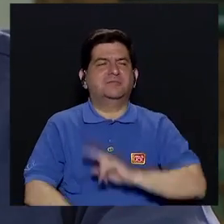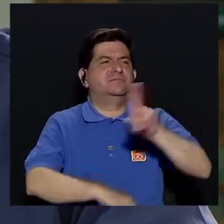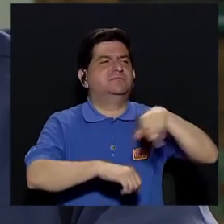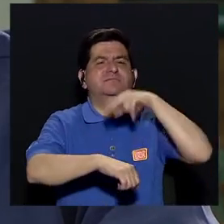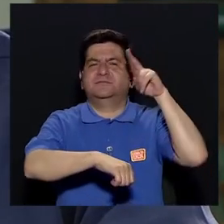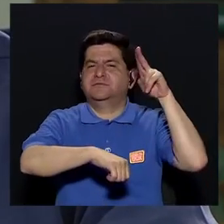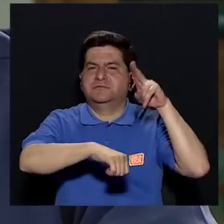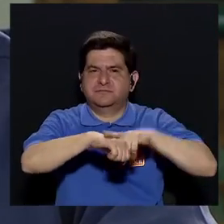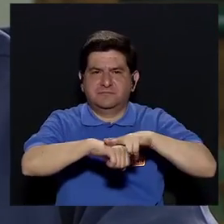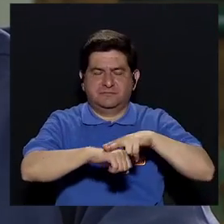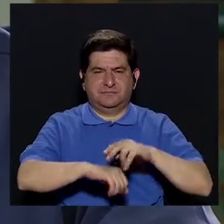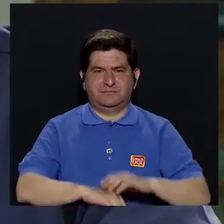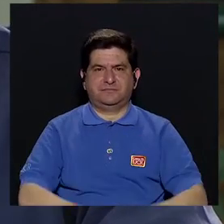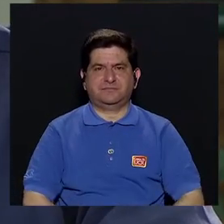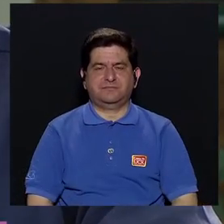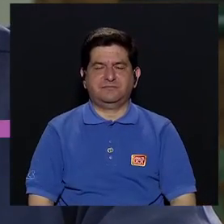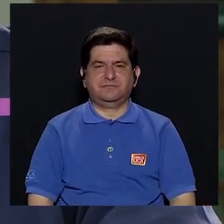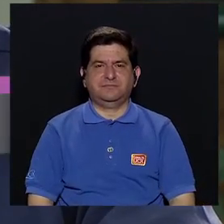por lo general,